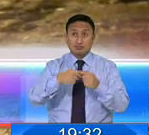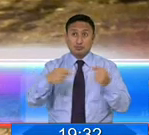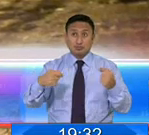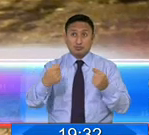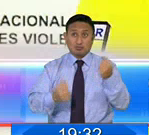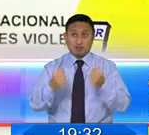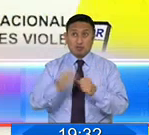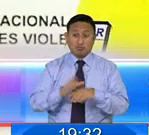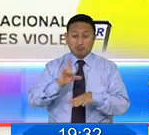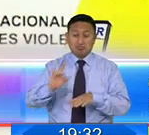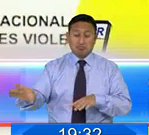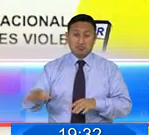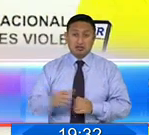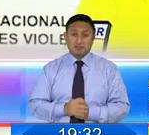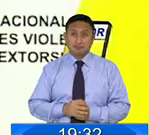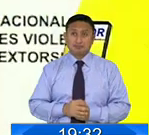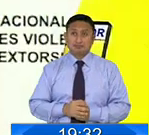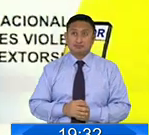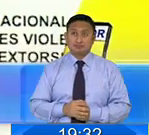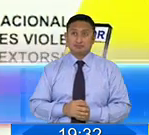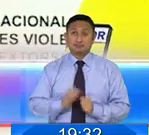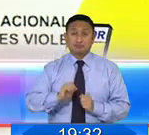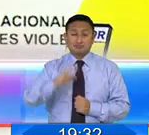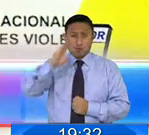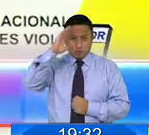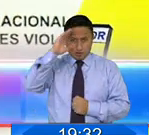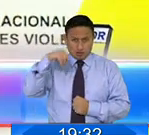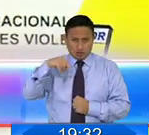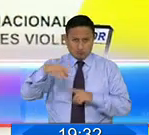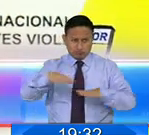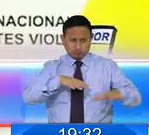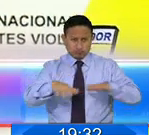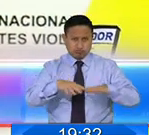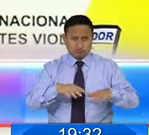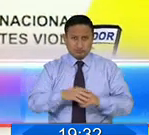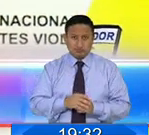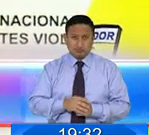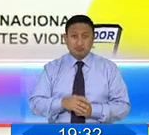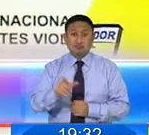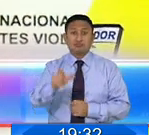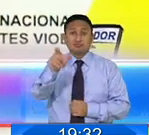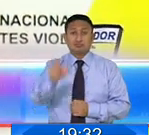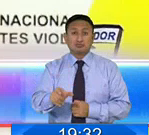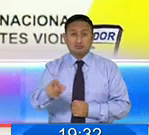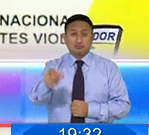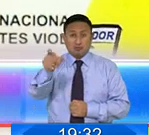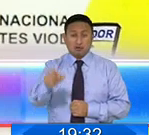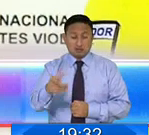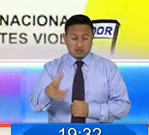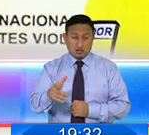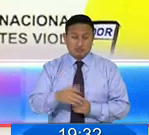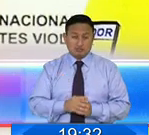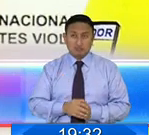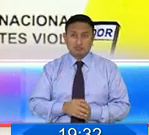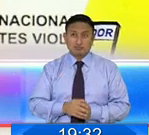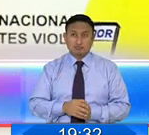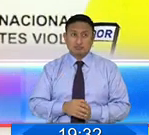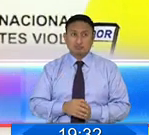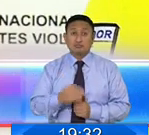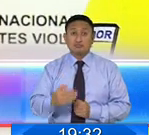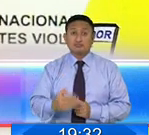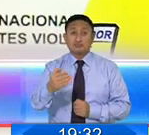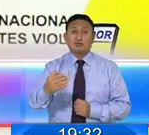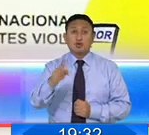su vehículo. Se despliega un operativo policial en donde es ubicado al presunto agresor a